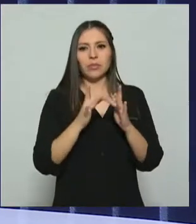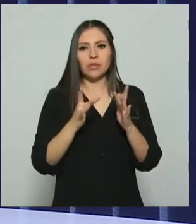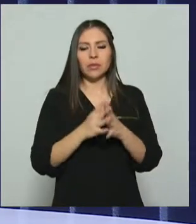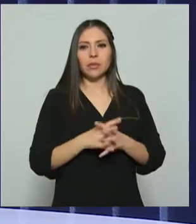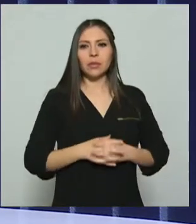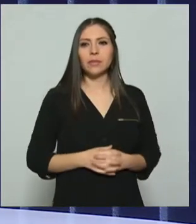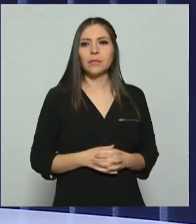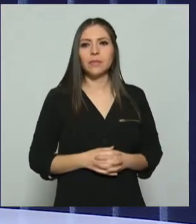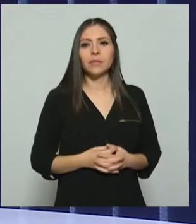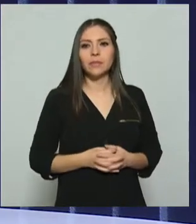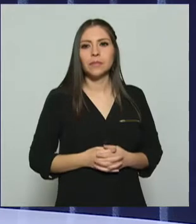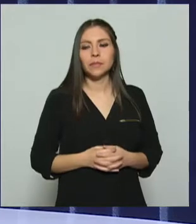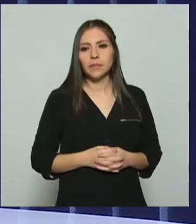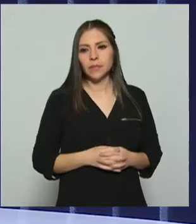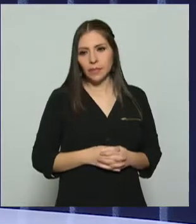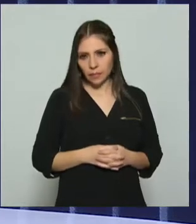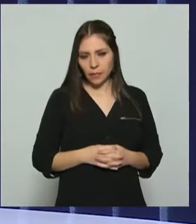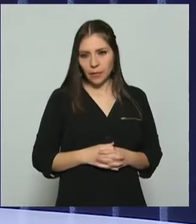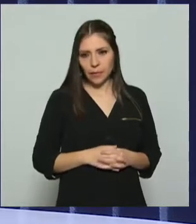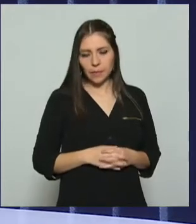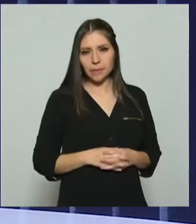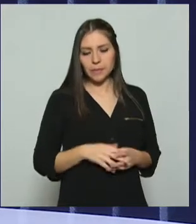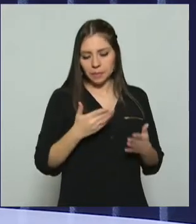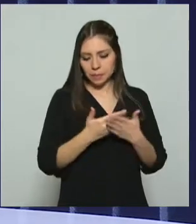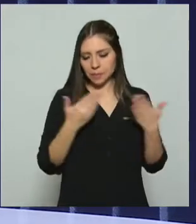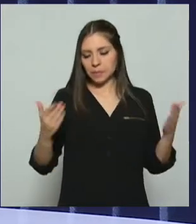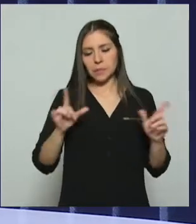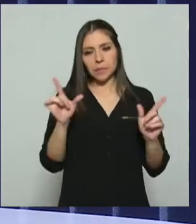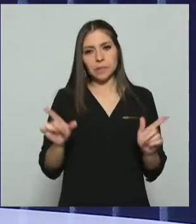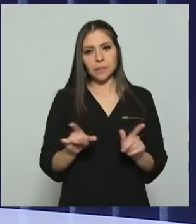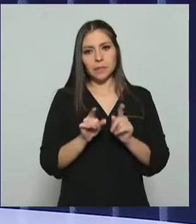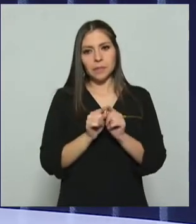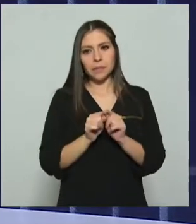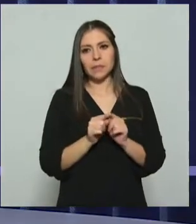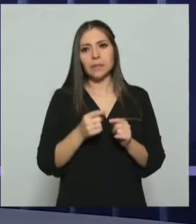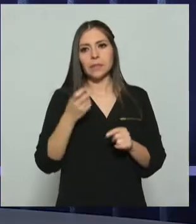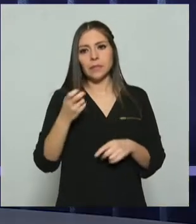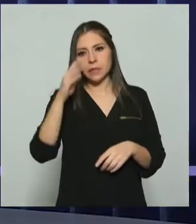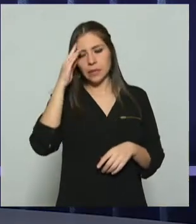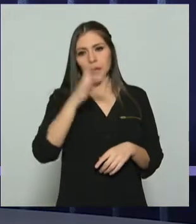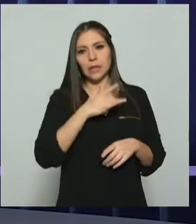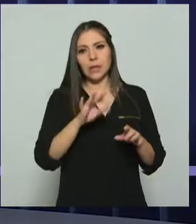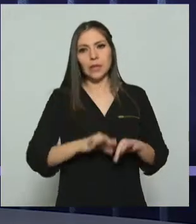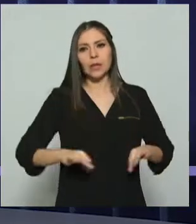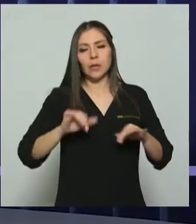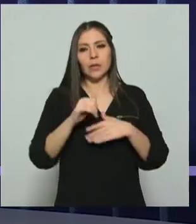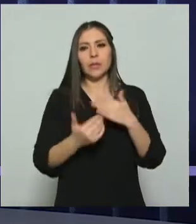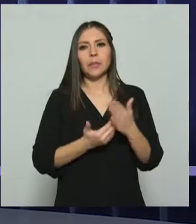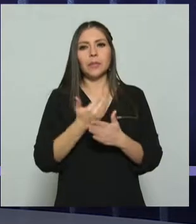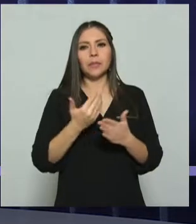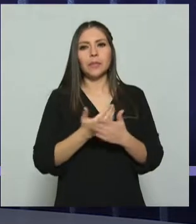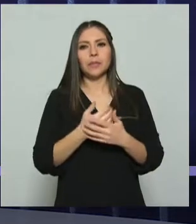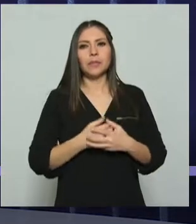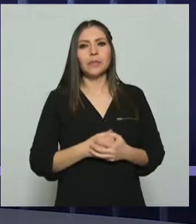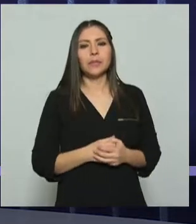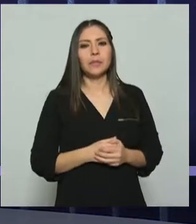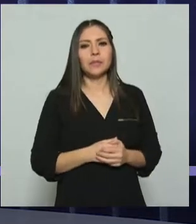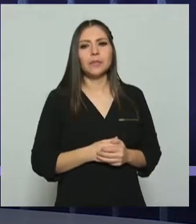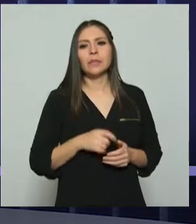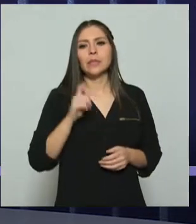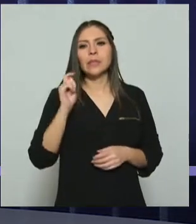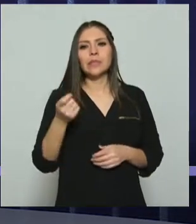que pertenece a una industria. Entonces, bueno, vamos a hacer esta pausa con esta reflexión importante esta mañana de qué es lo que